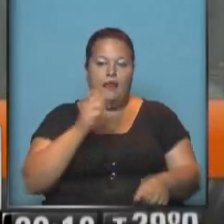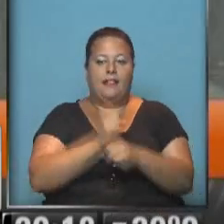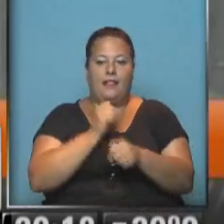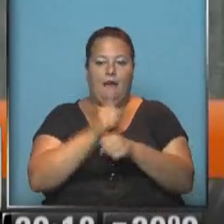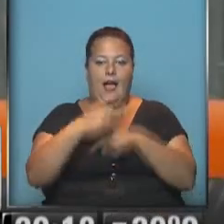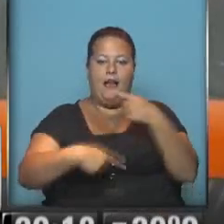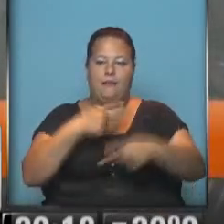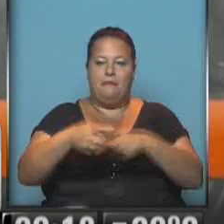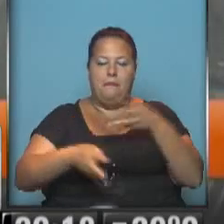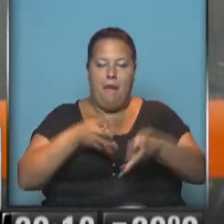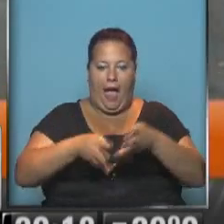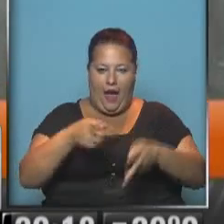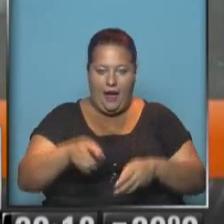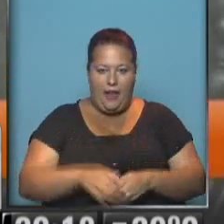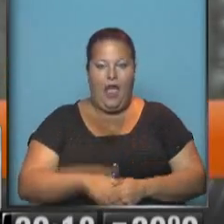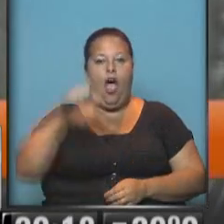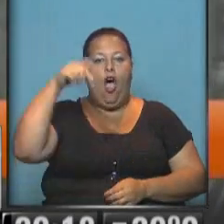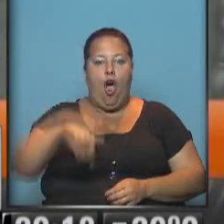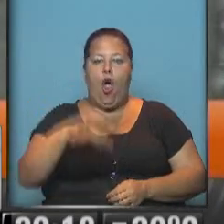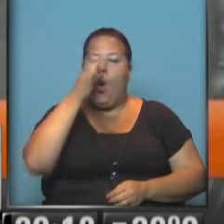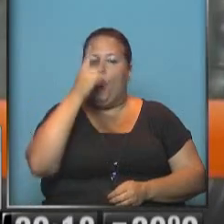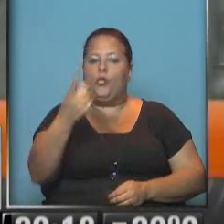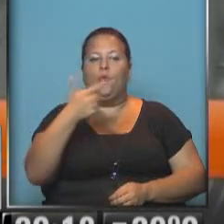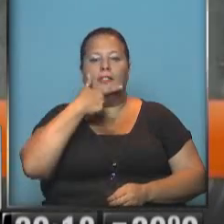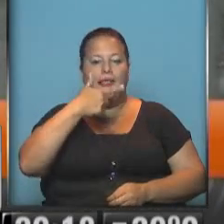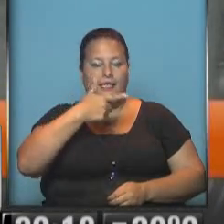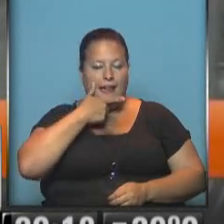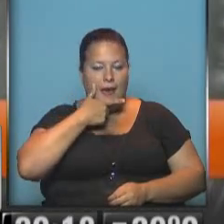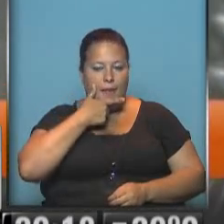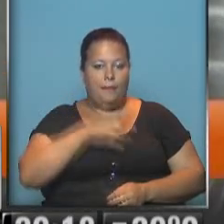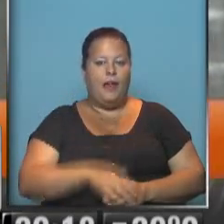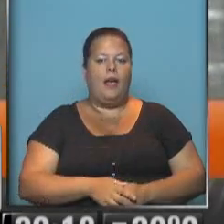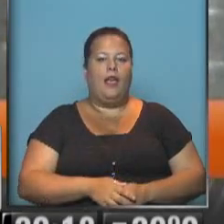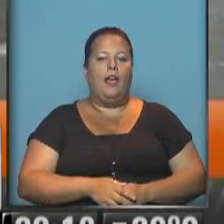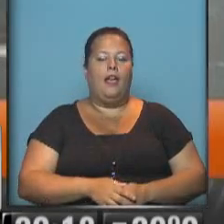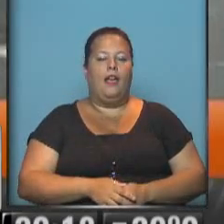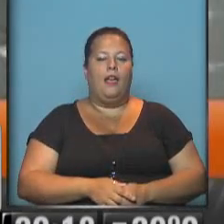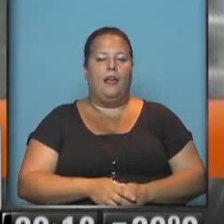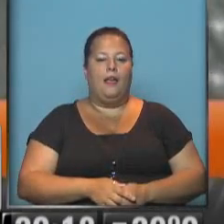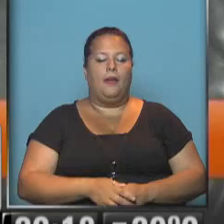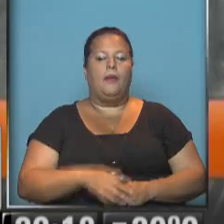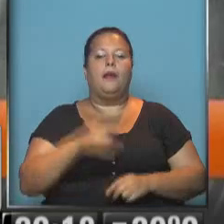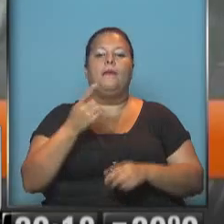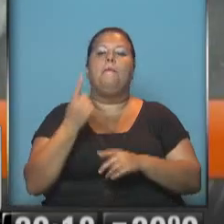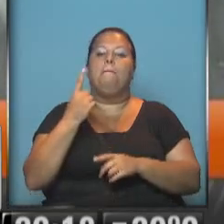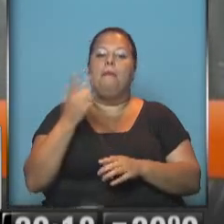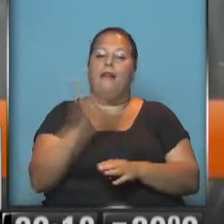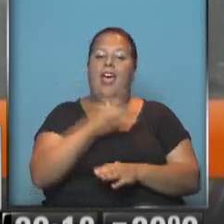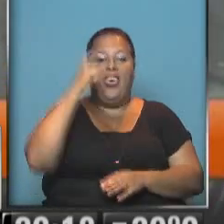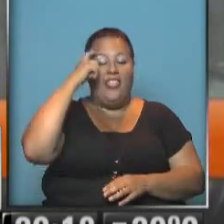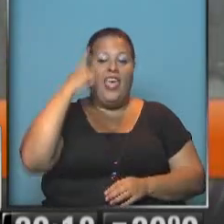esta rotativa hoy 21 de septiembre, antes de 10